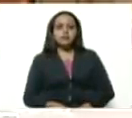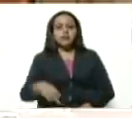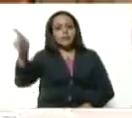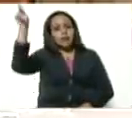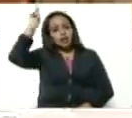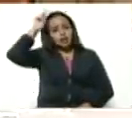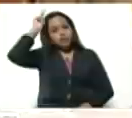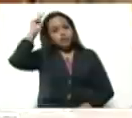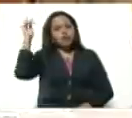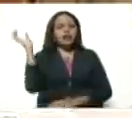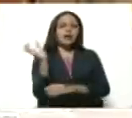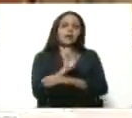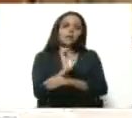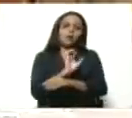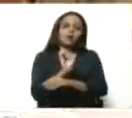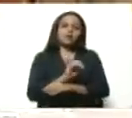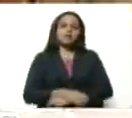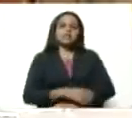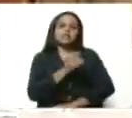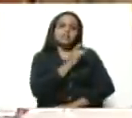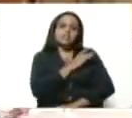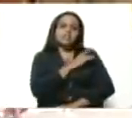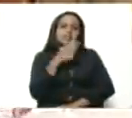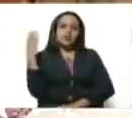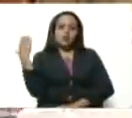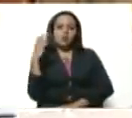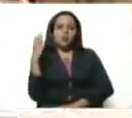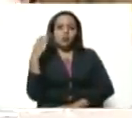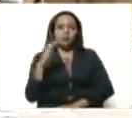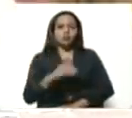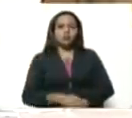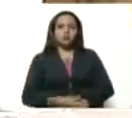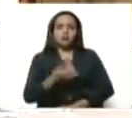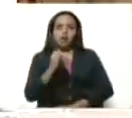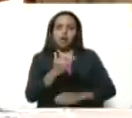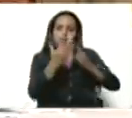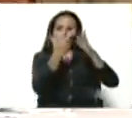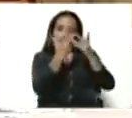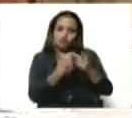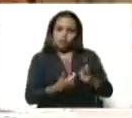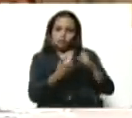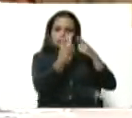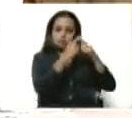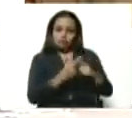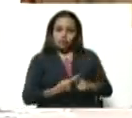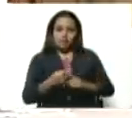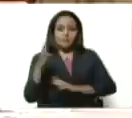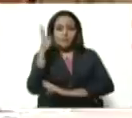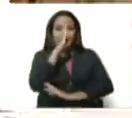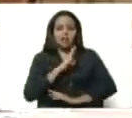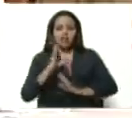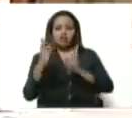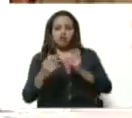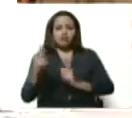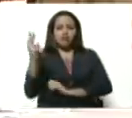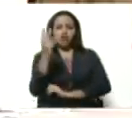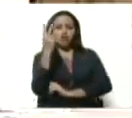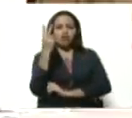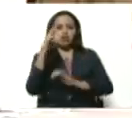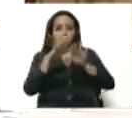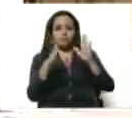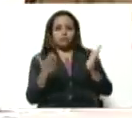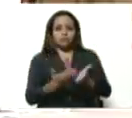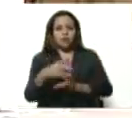ecuador chile colombia aquí está brasil es el número 2 en el mundo pero